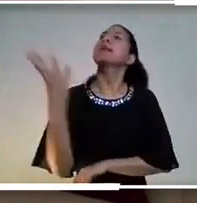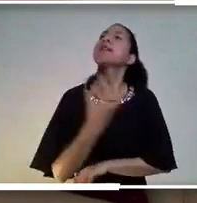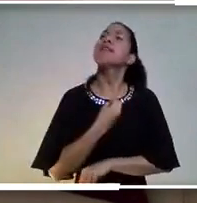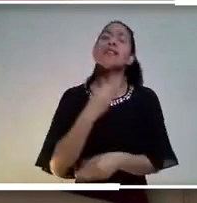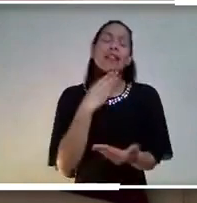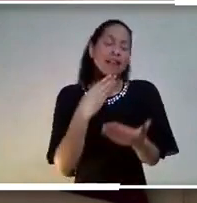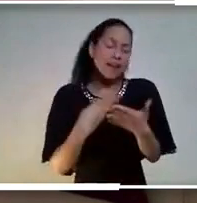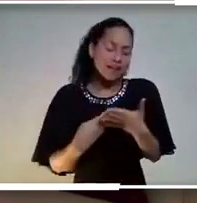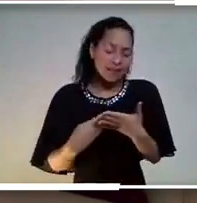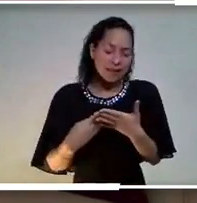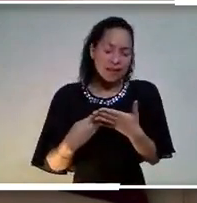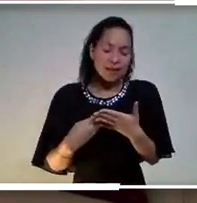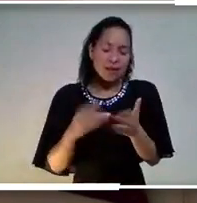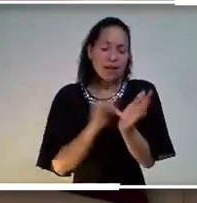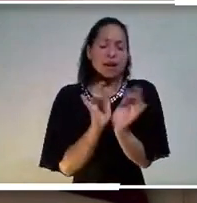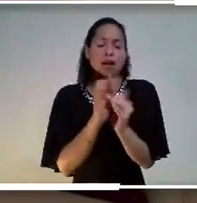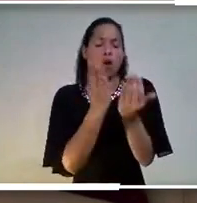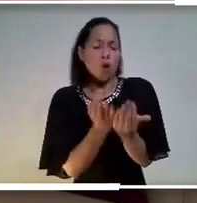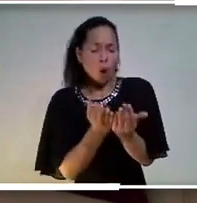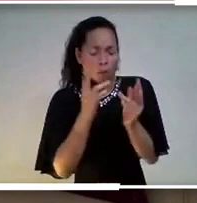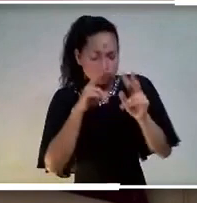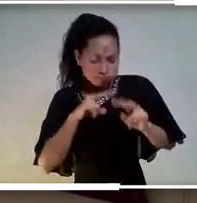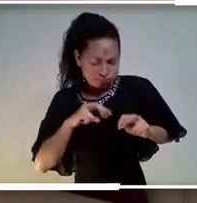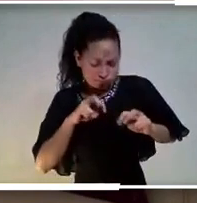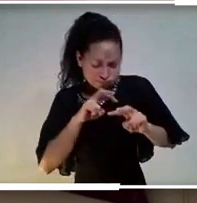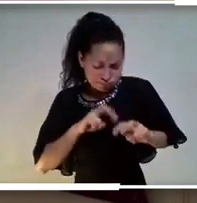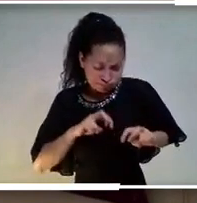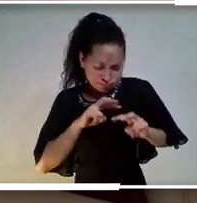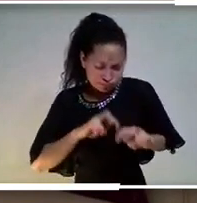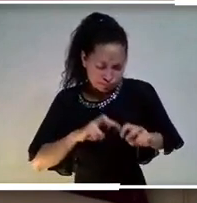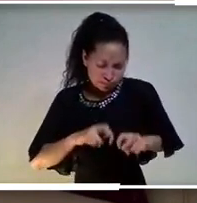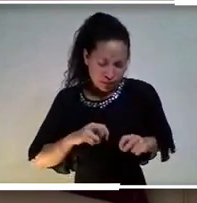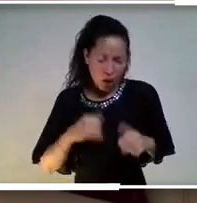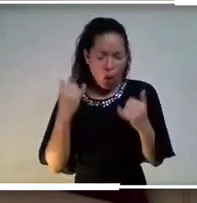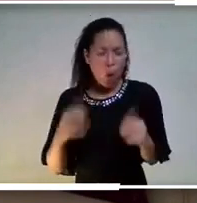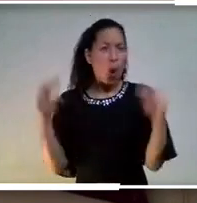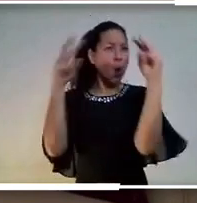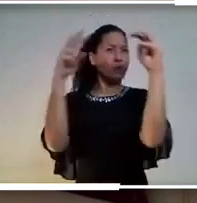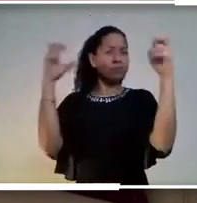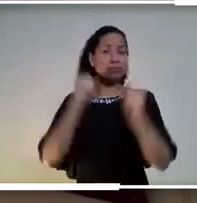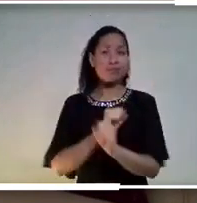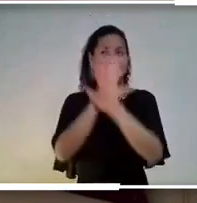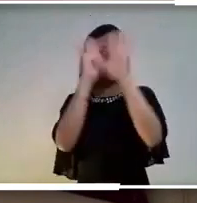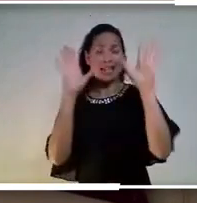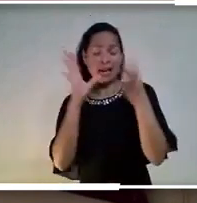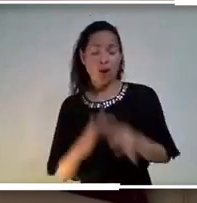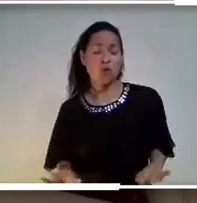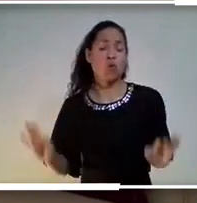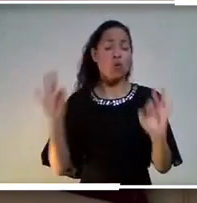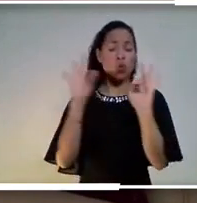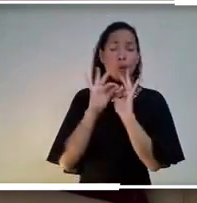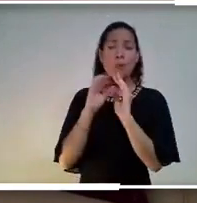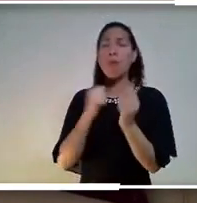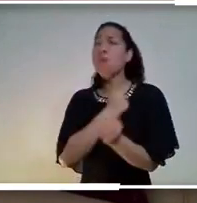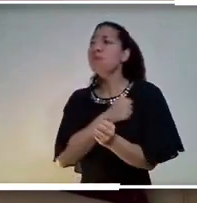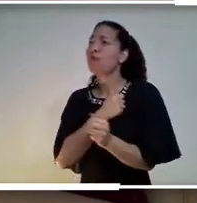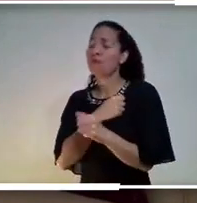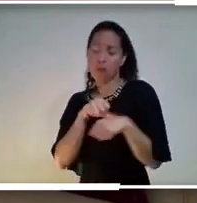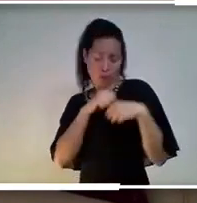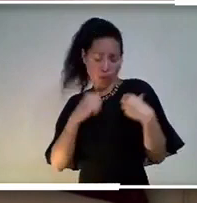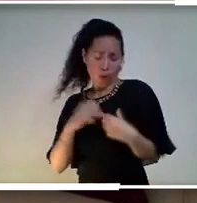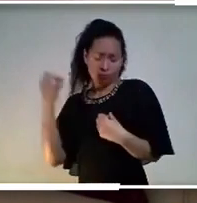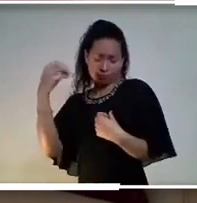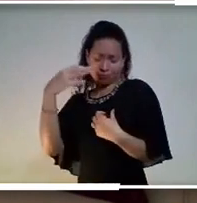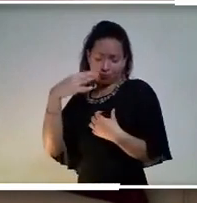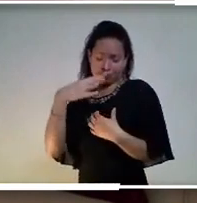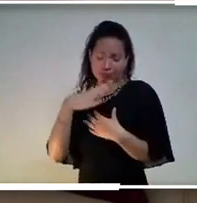el tema de hoy es clave es muy importante ilumina nos ilumina nuestra mente a nuestro corazón danos oídos atentos con escuchar